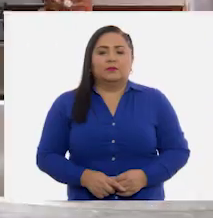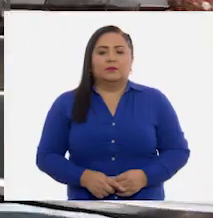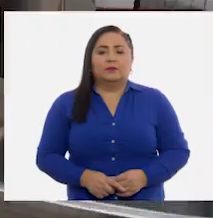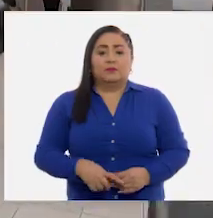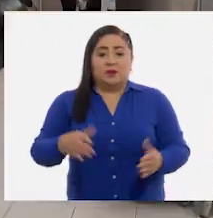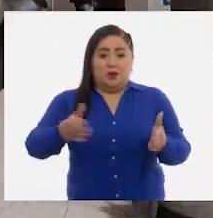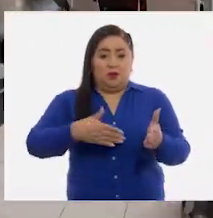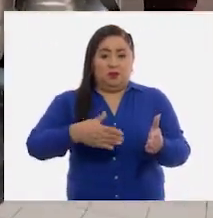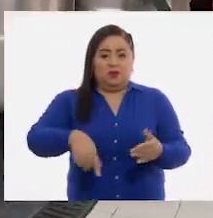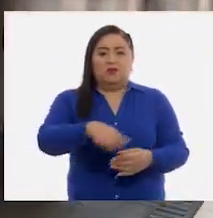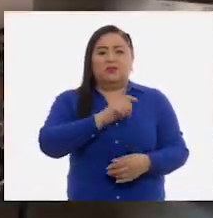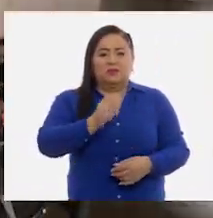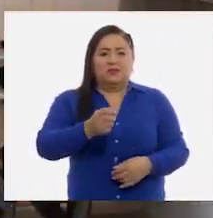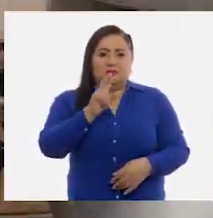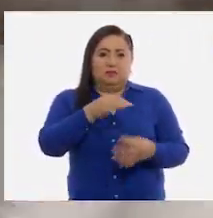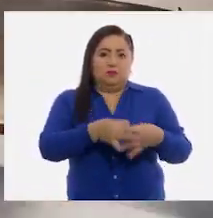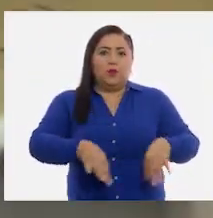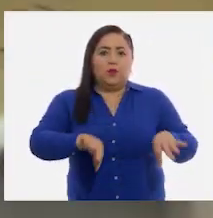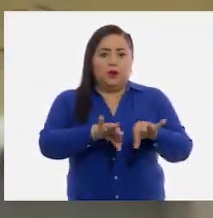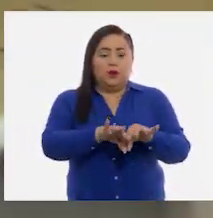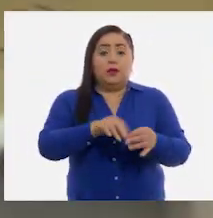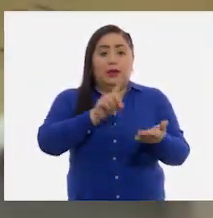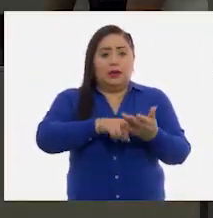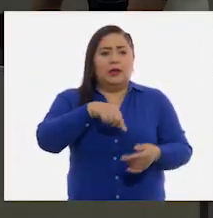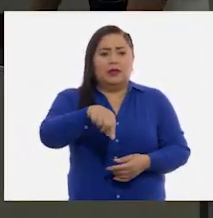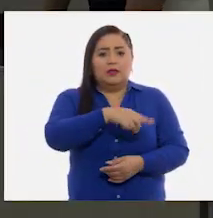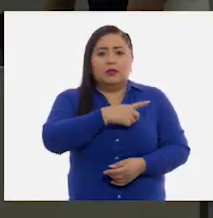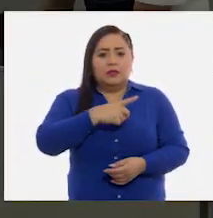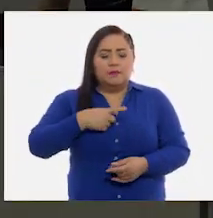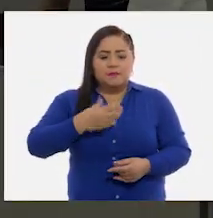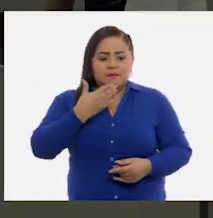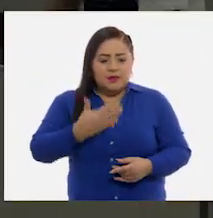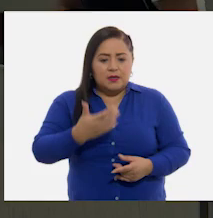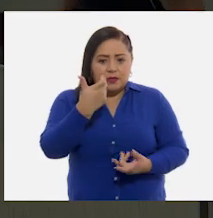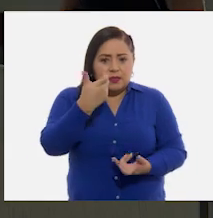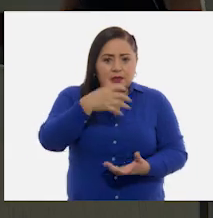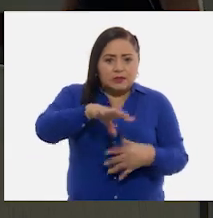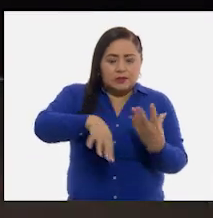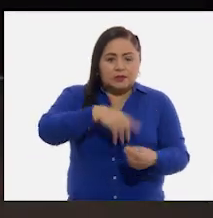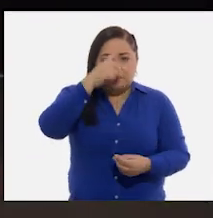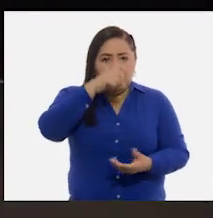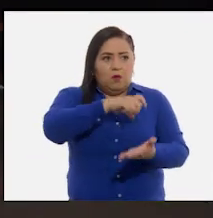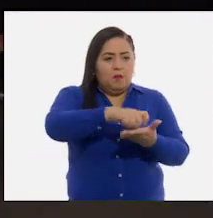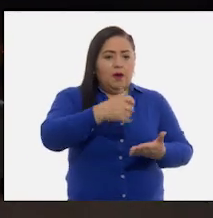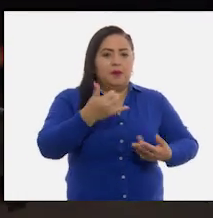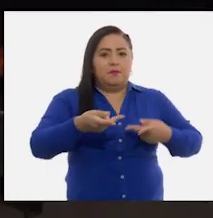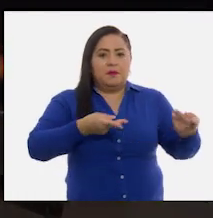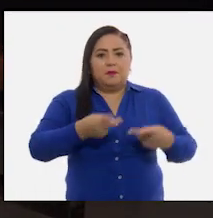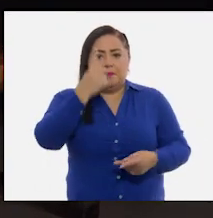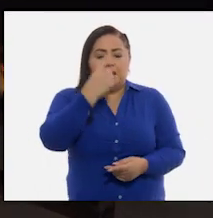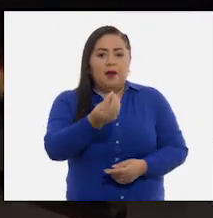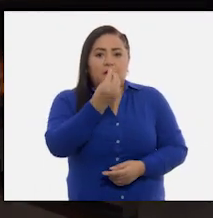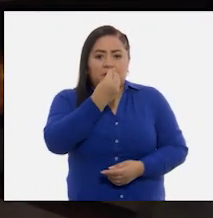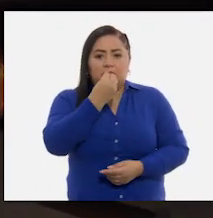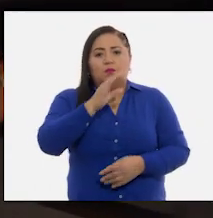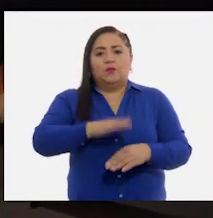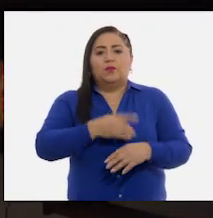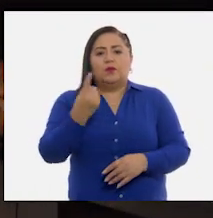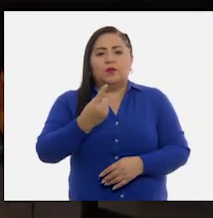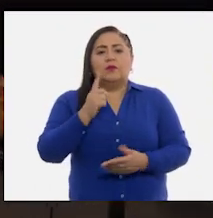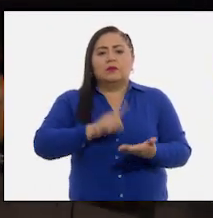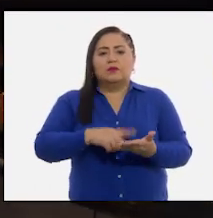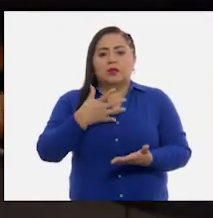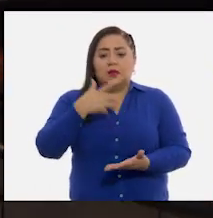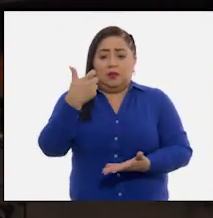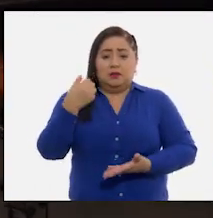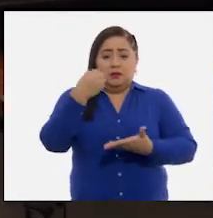La cocina juega un rol fundamental. Aquí se debe administrar muy bien el dinero para comprar y preparar los alimentos, debido a que se cuenta con